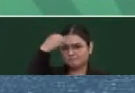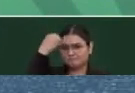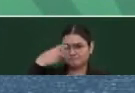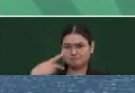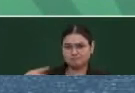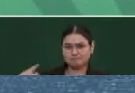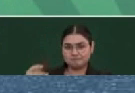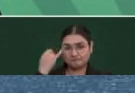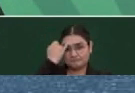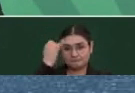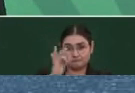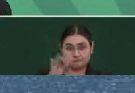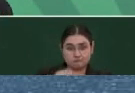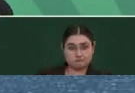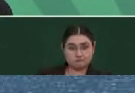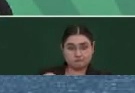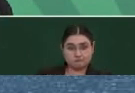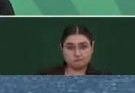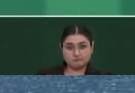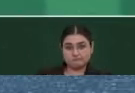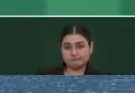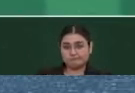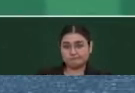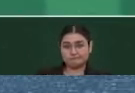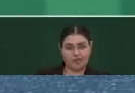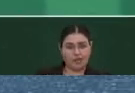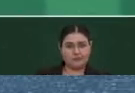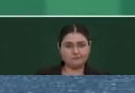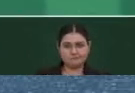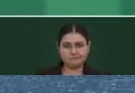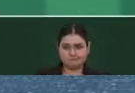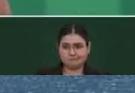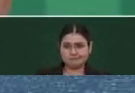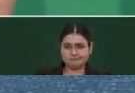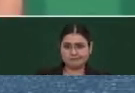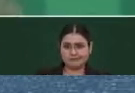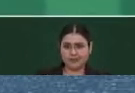nación que critican este intervencionismo de López Obrador en cuestiones domésticas.